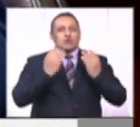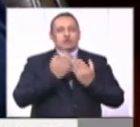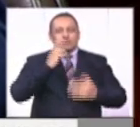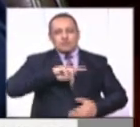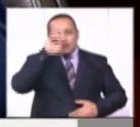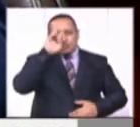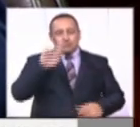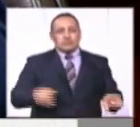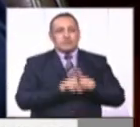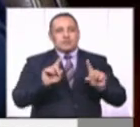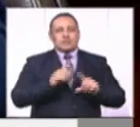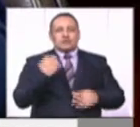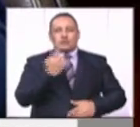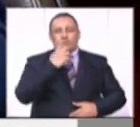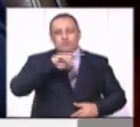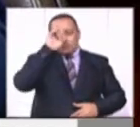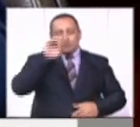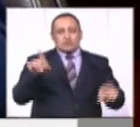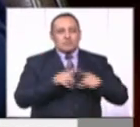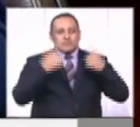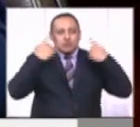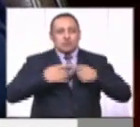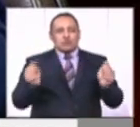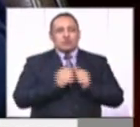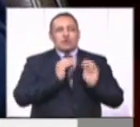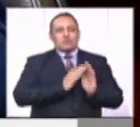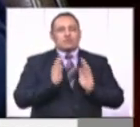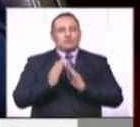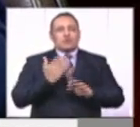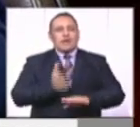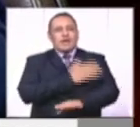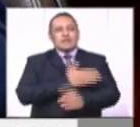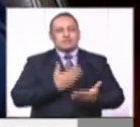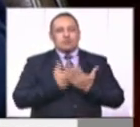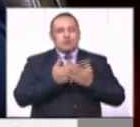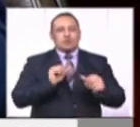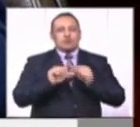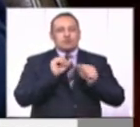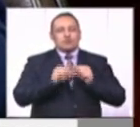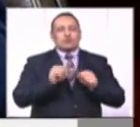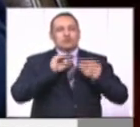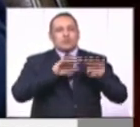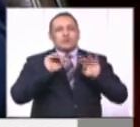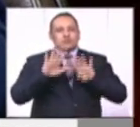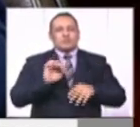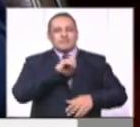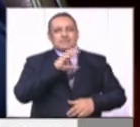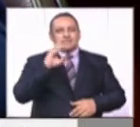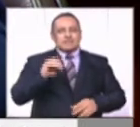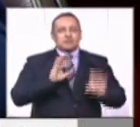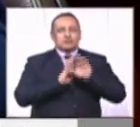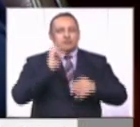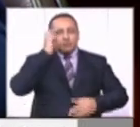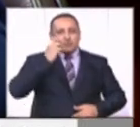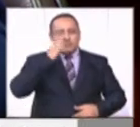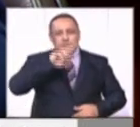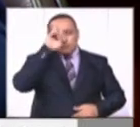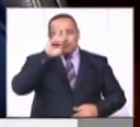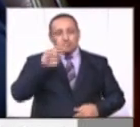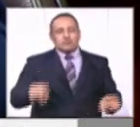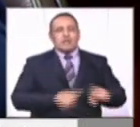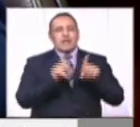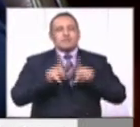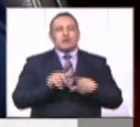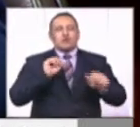Congreso de la República de conformidad con el procedimiento previsto en los artículos 99 y 100 de la constitución política del Perú